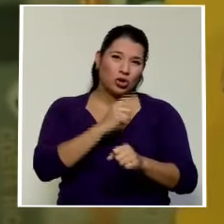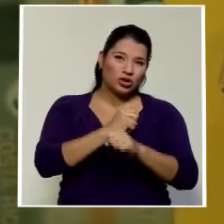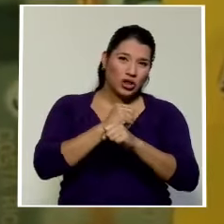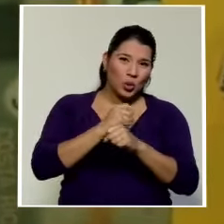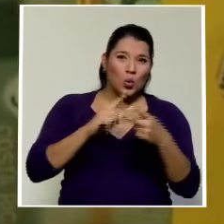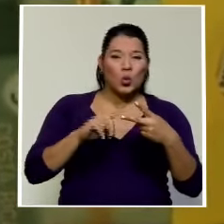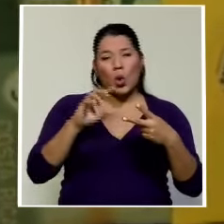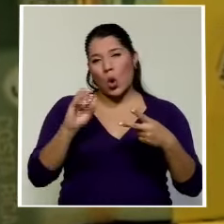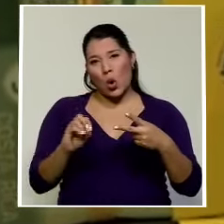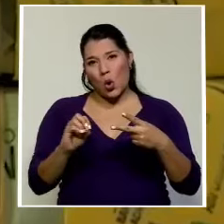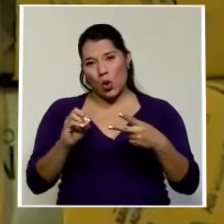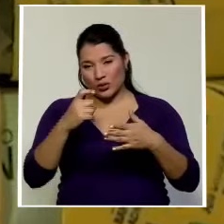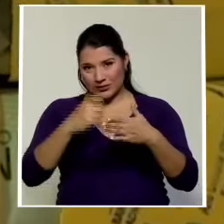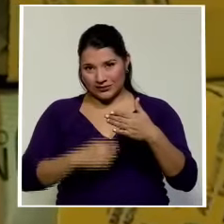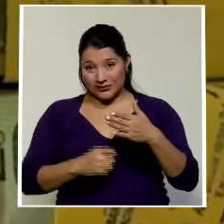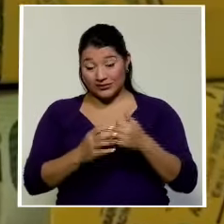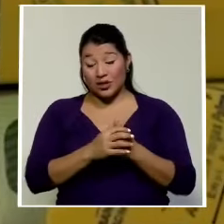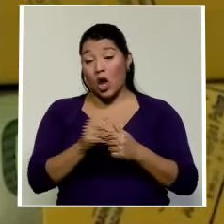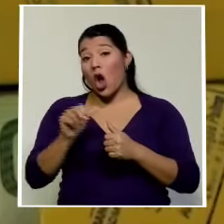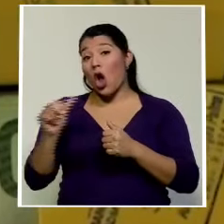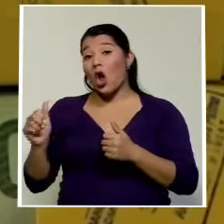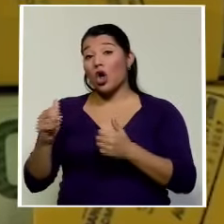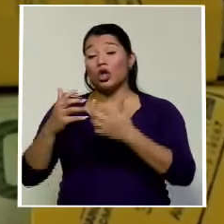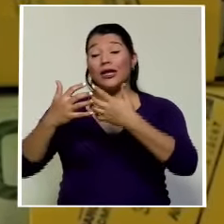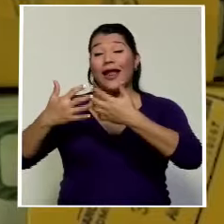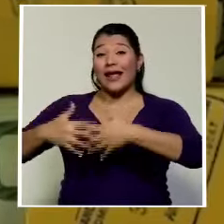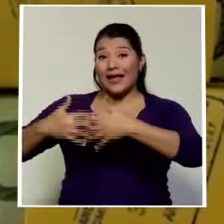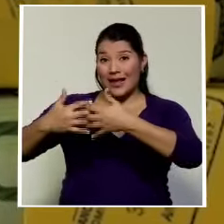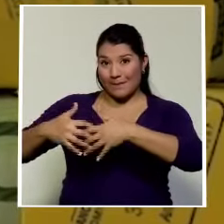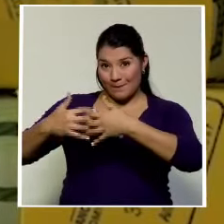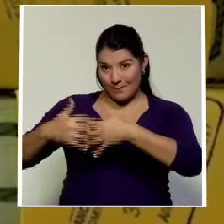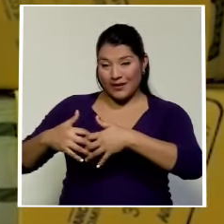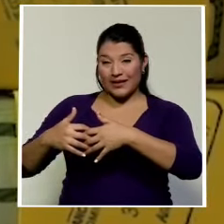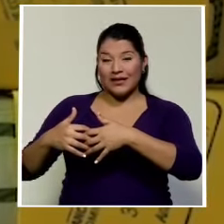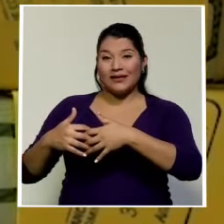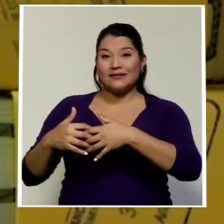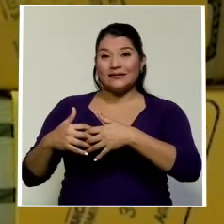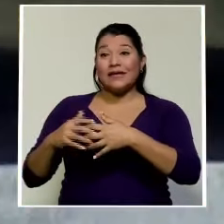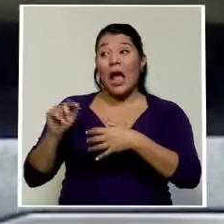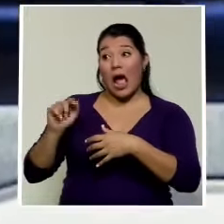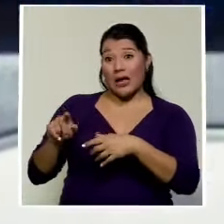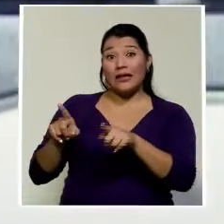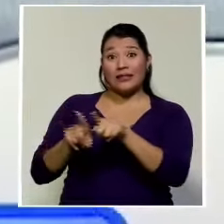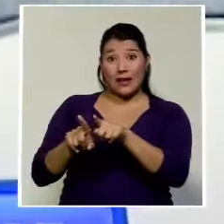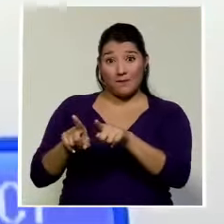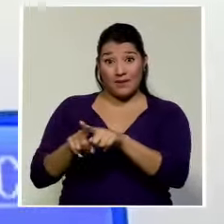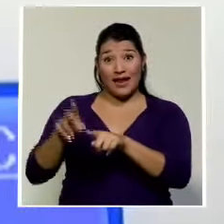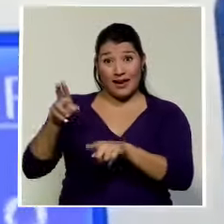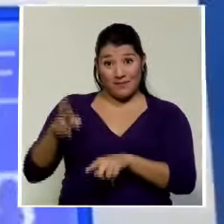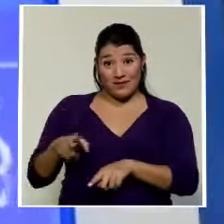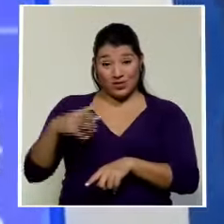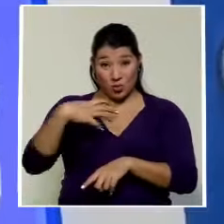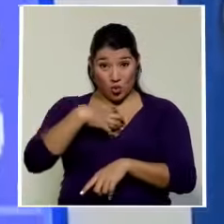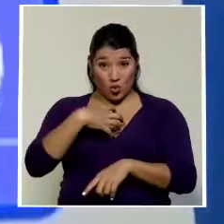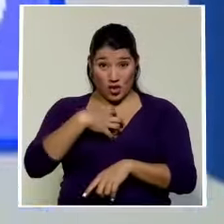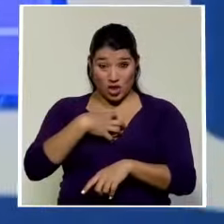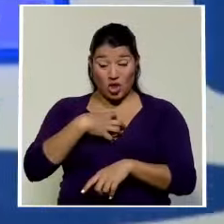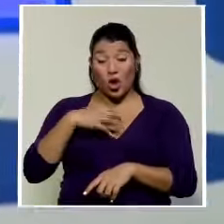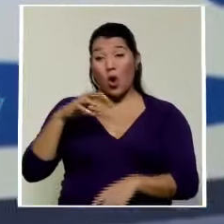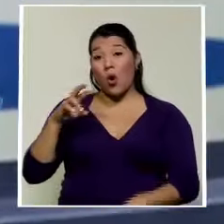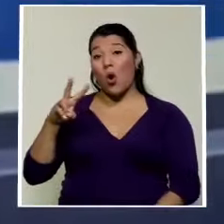sociedad dueña de la Piñera y en la que Bolio también figuraba como presidente y accionista, recibió